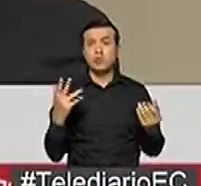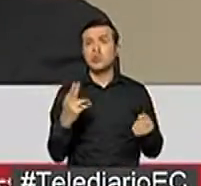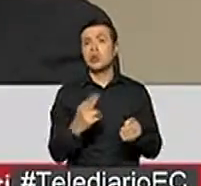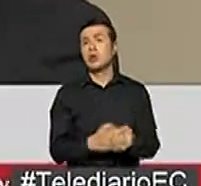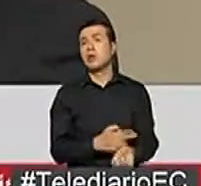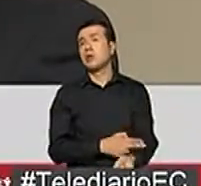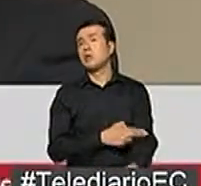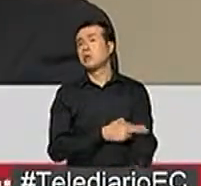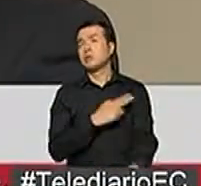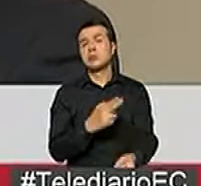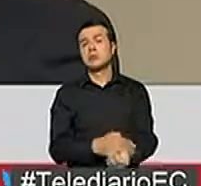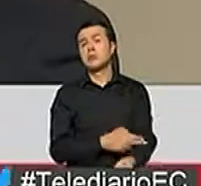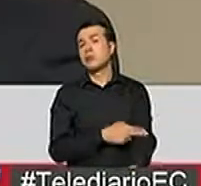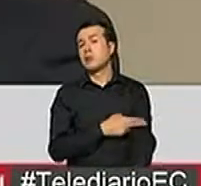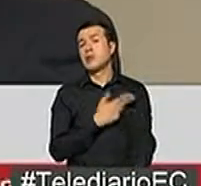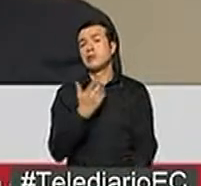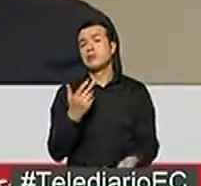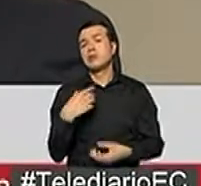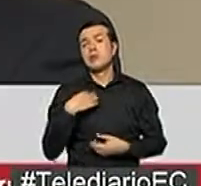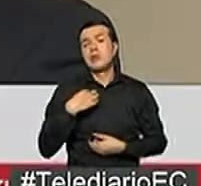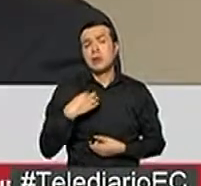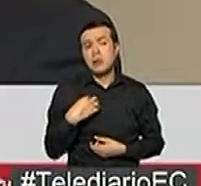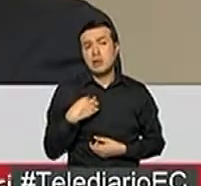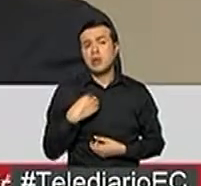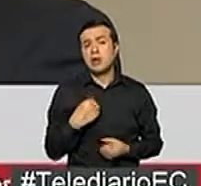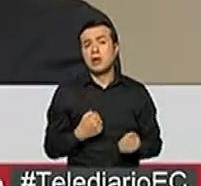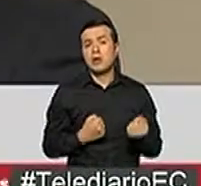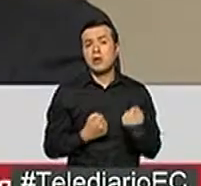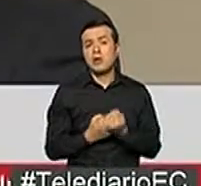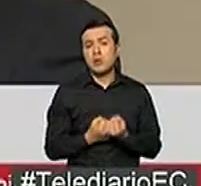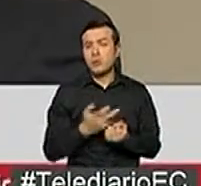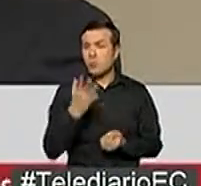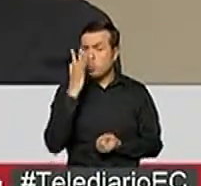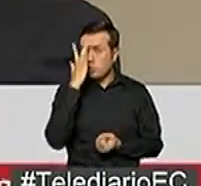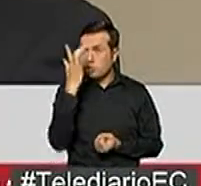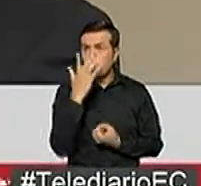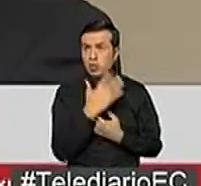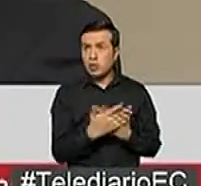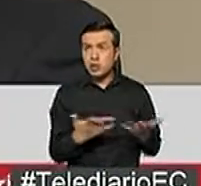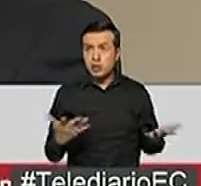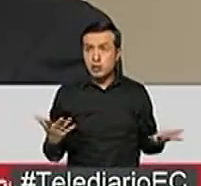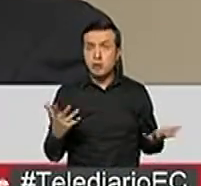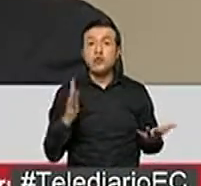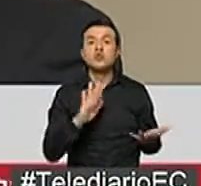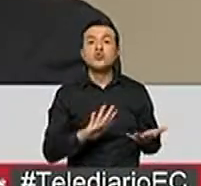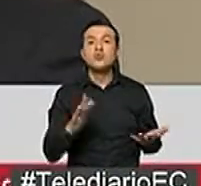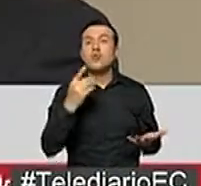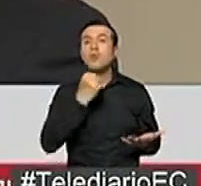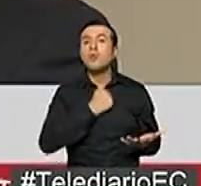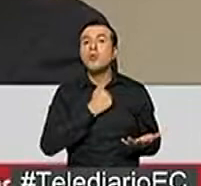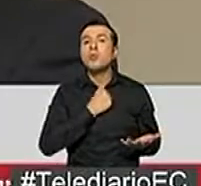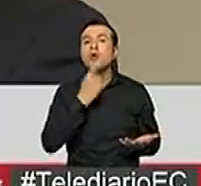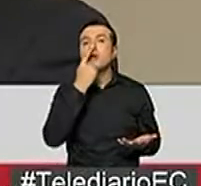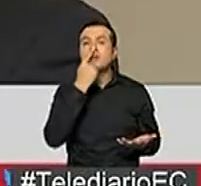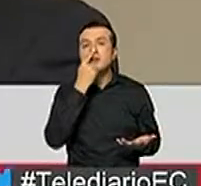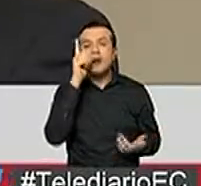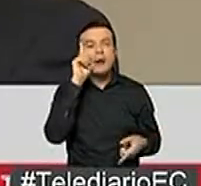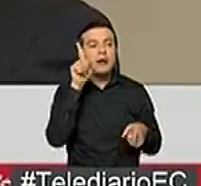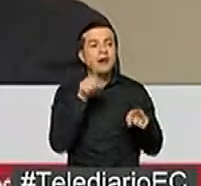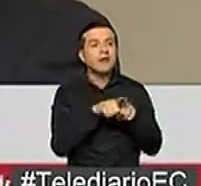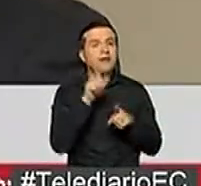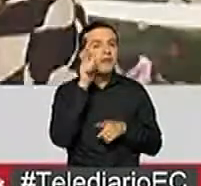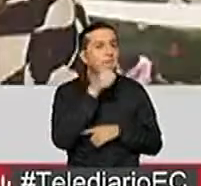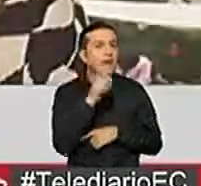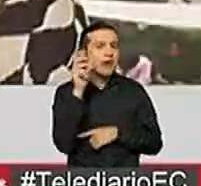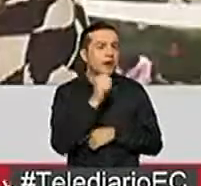colaboración del señor Santos obedece a estrictos intereses concertados previamente con